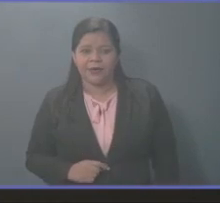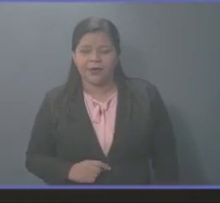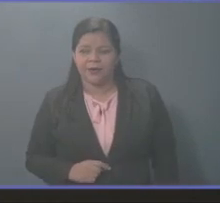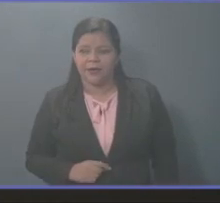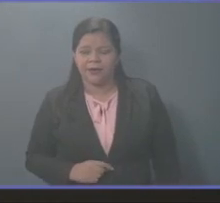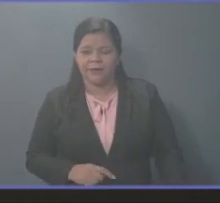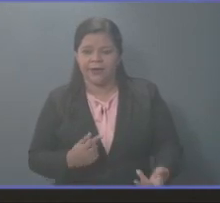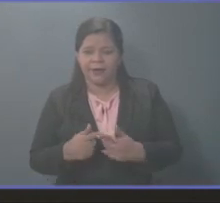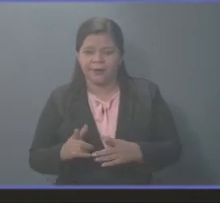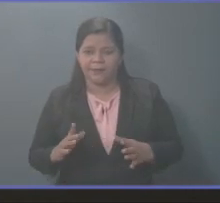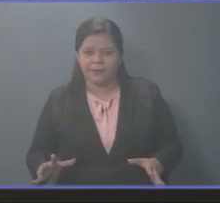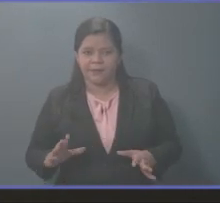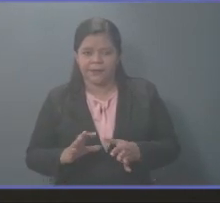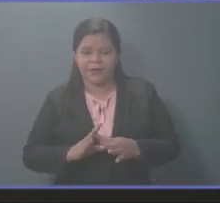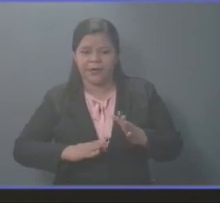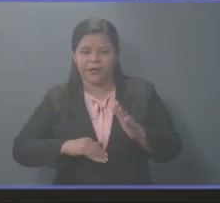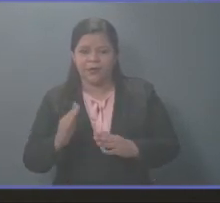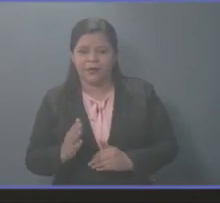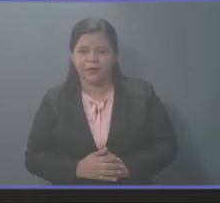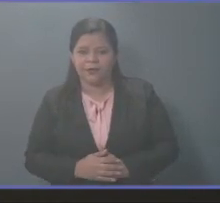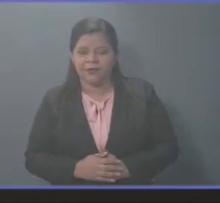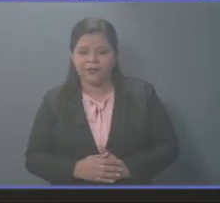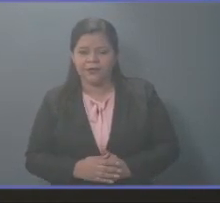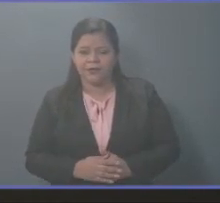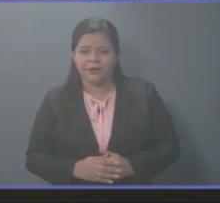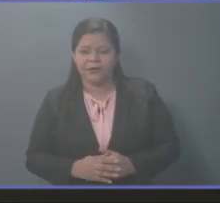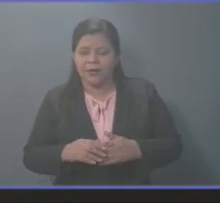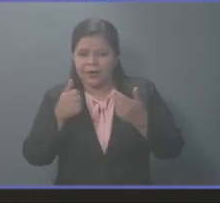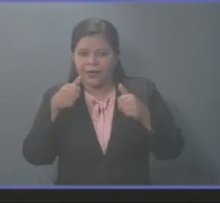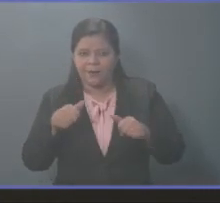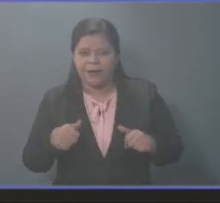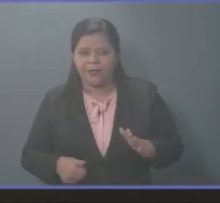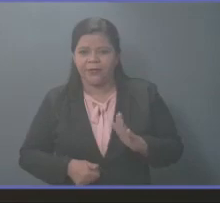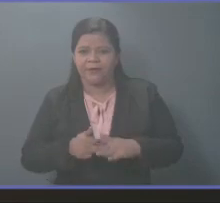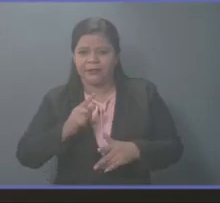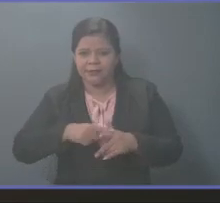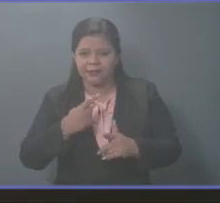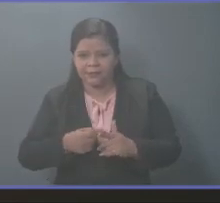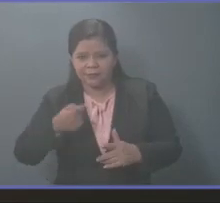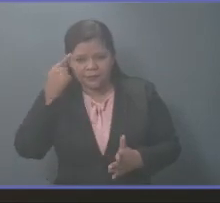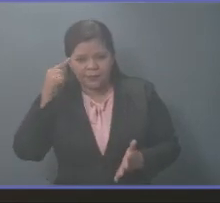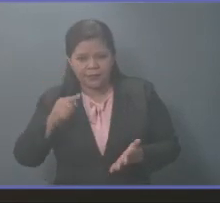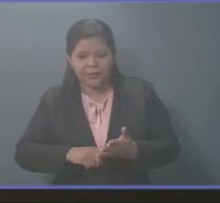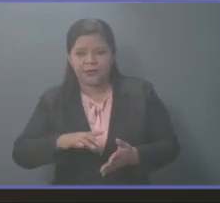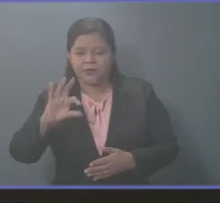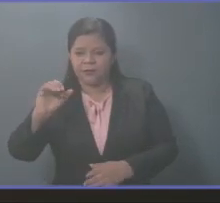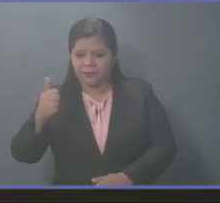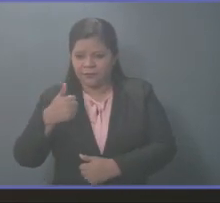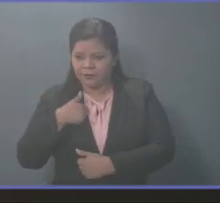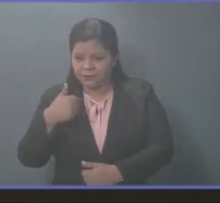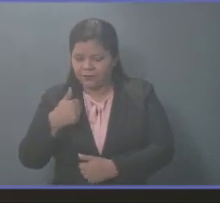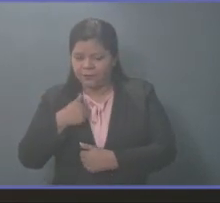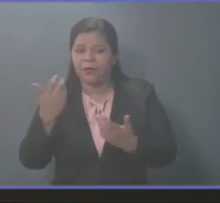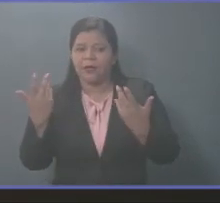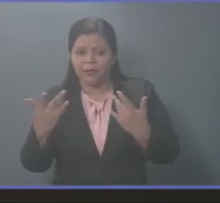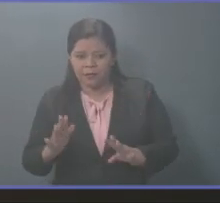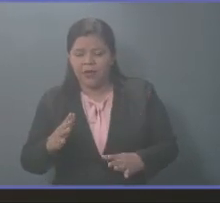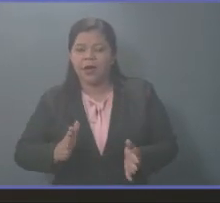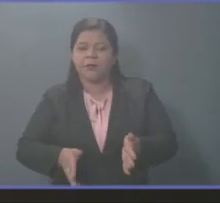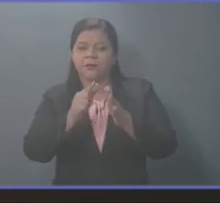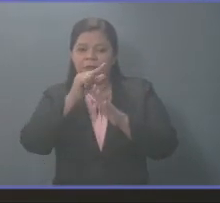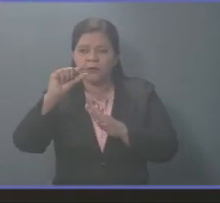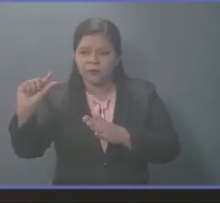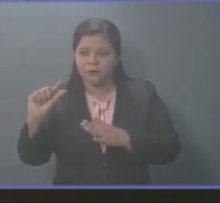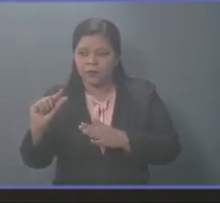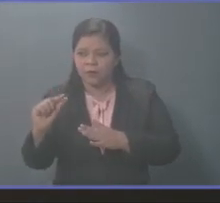En ese sentido, la Policía Nacional Civil, al igual que la Fuerza Armada, debe ser una